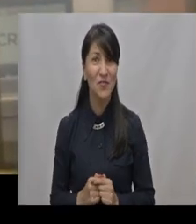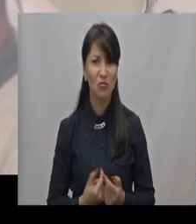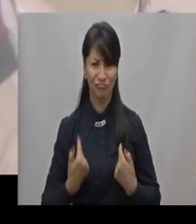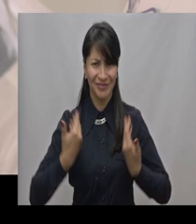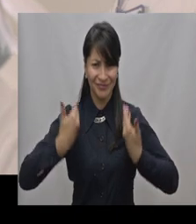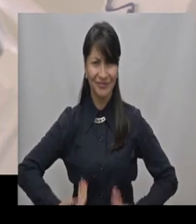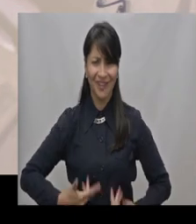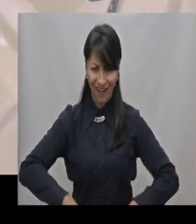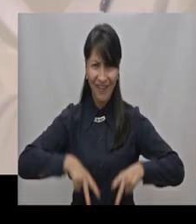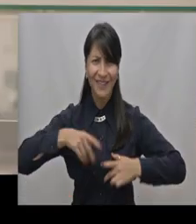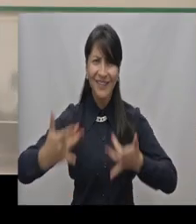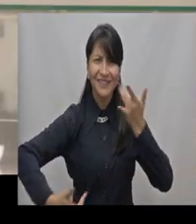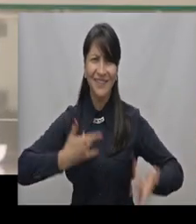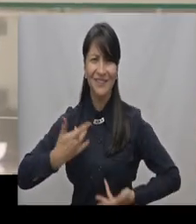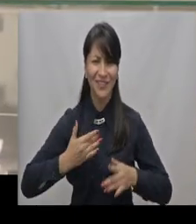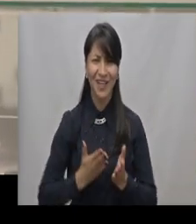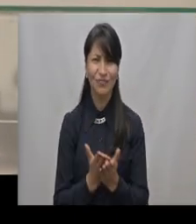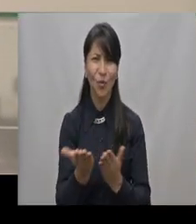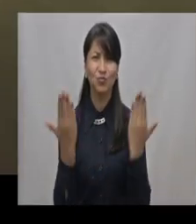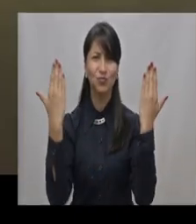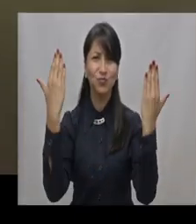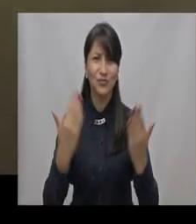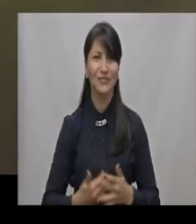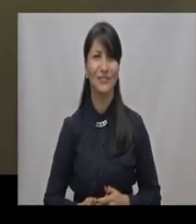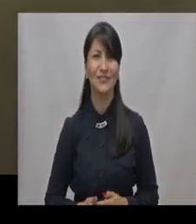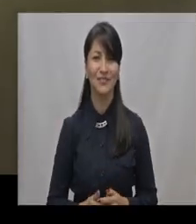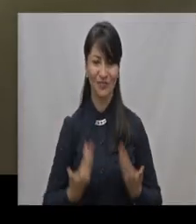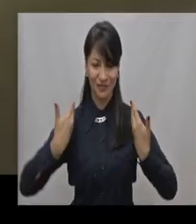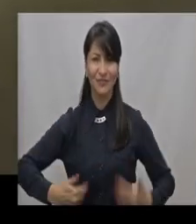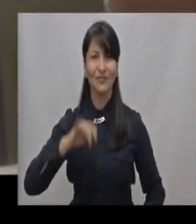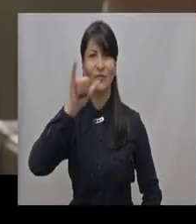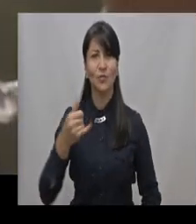reinventar. Tengo toda una vida por disfrutar.